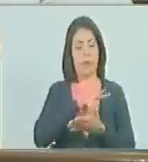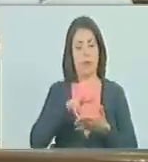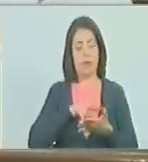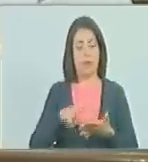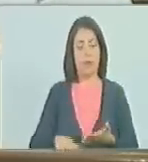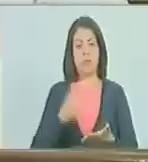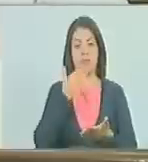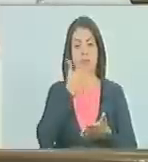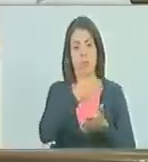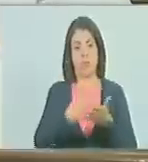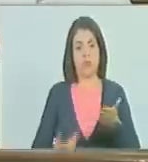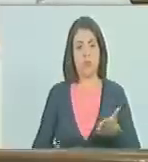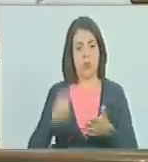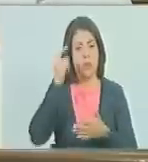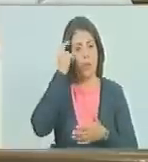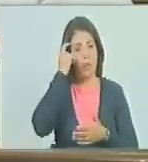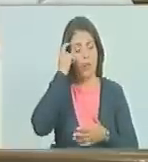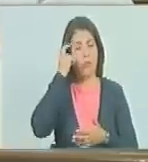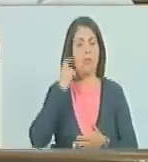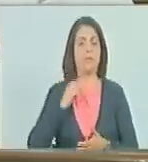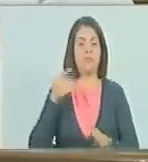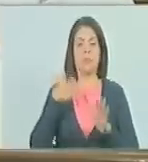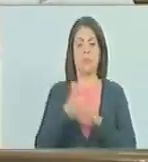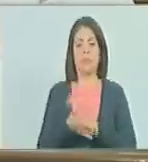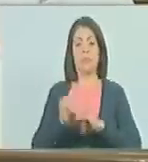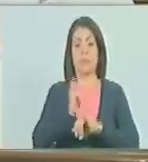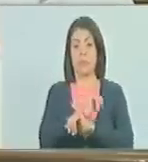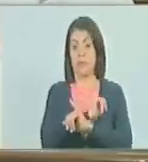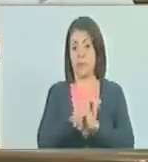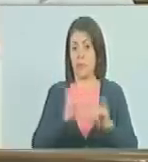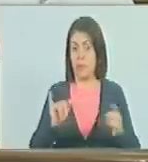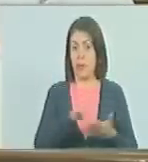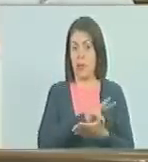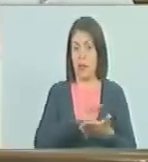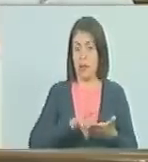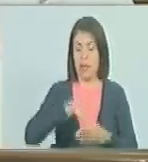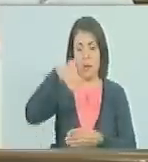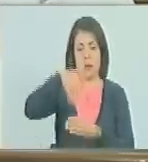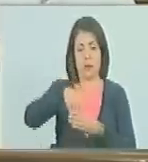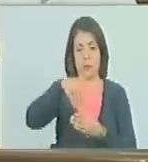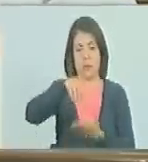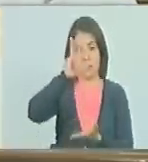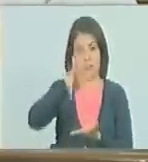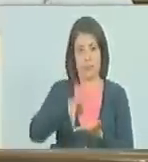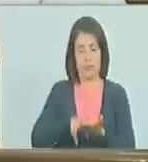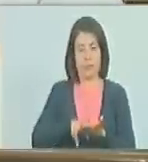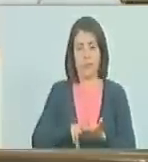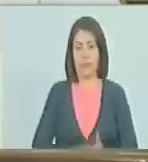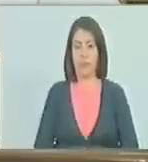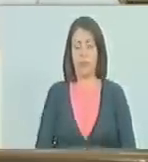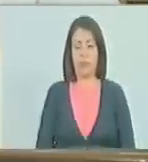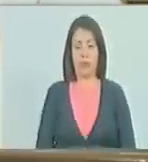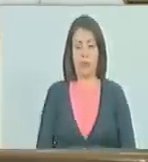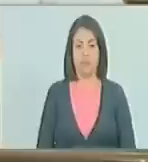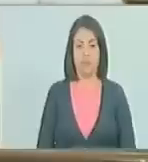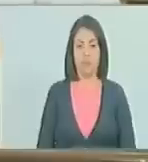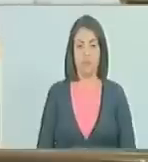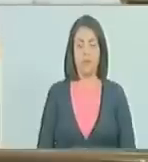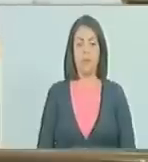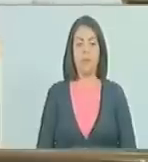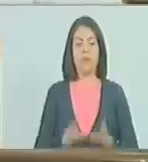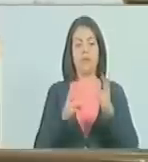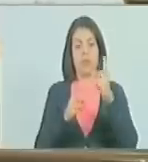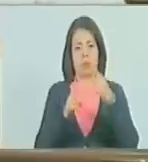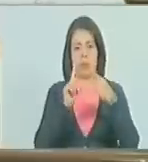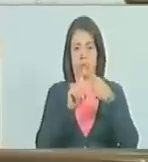a la propuesta del orden del día, la cual, una vez leída y sometida a votación, resultó aprobada. Punto